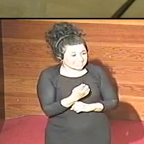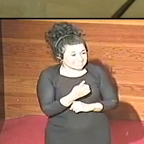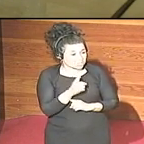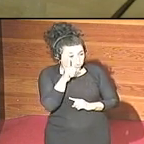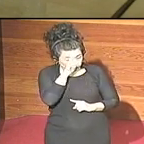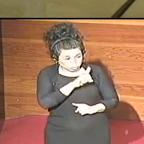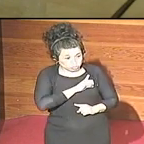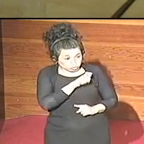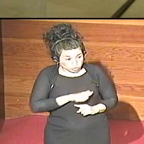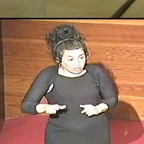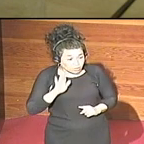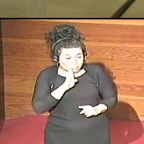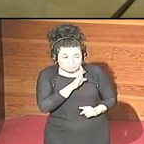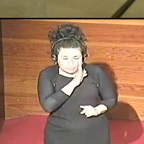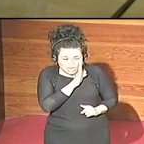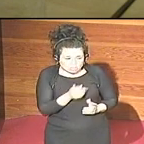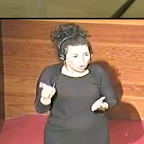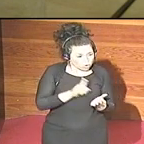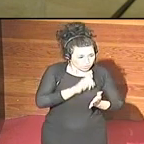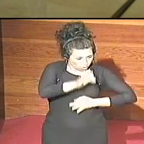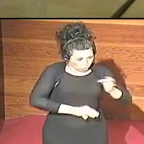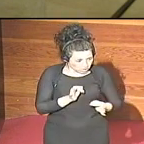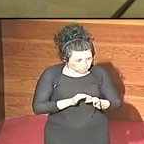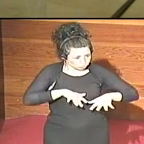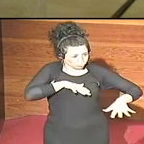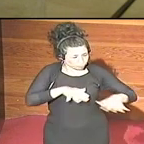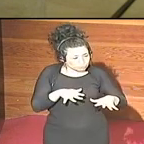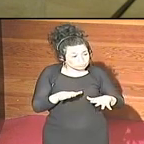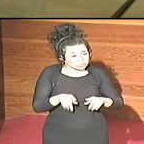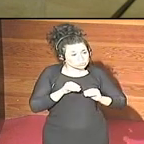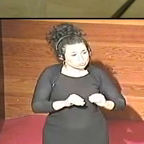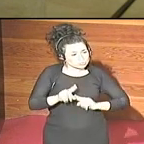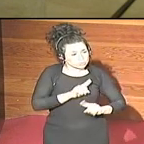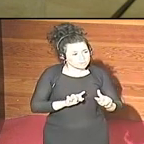se han reactivado, pero el problema que tienen es que